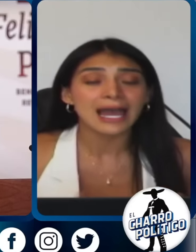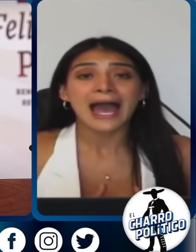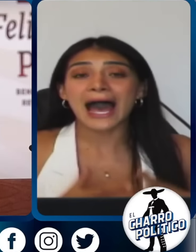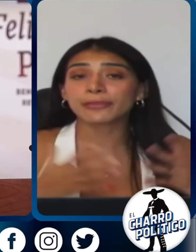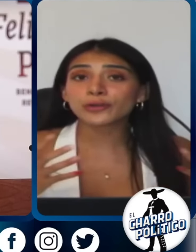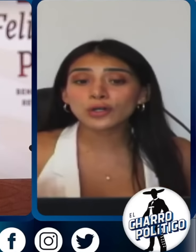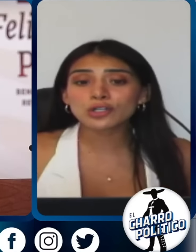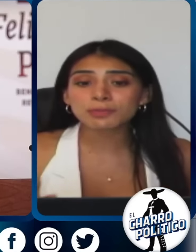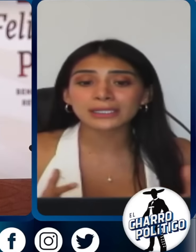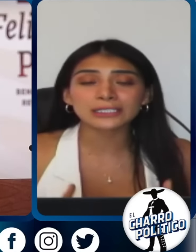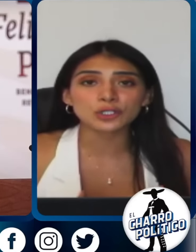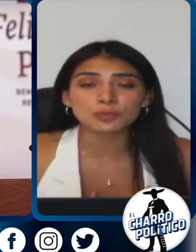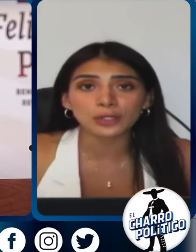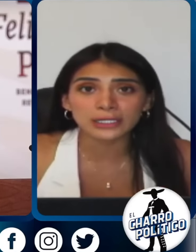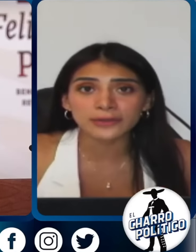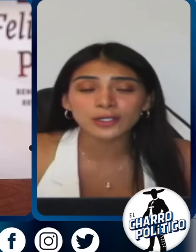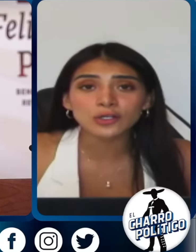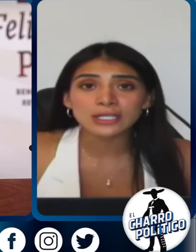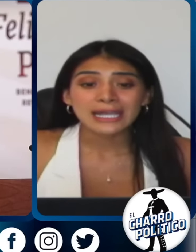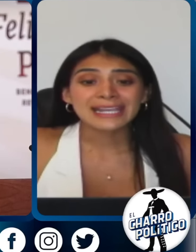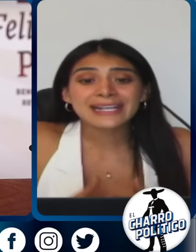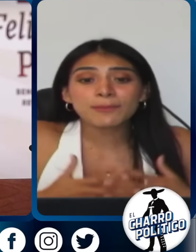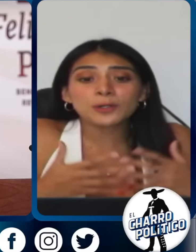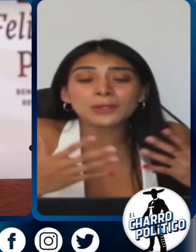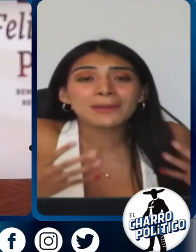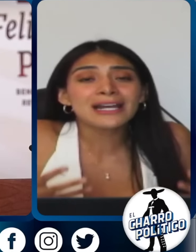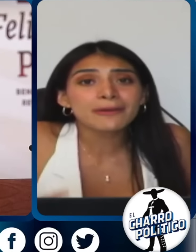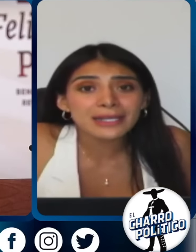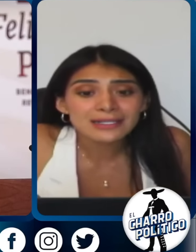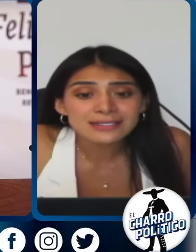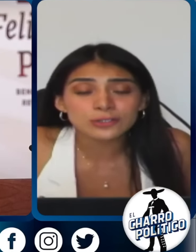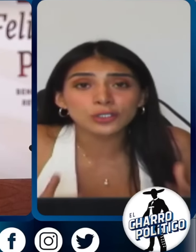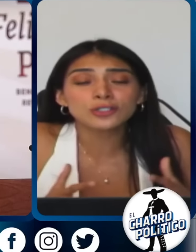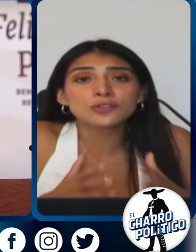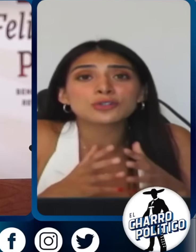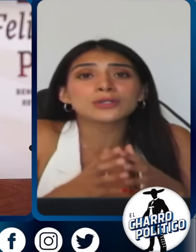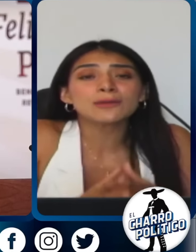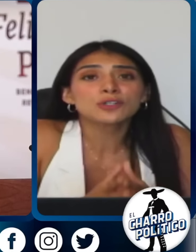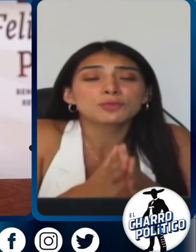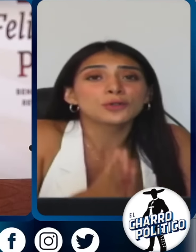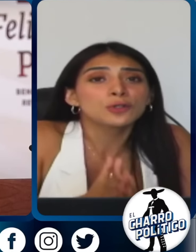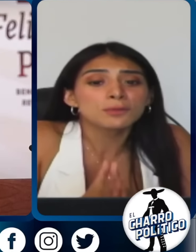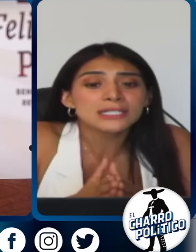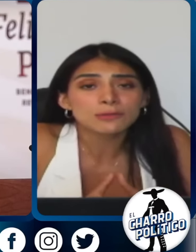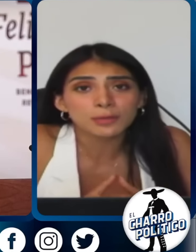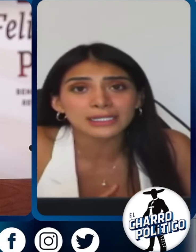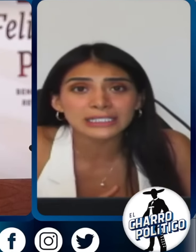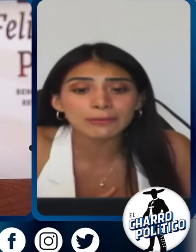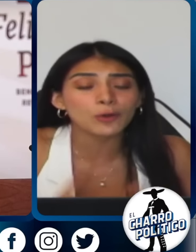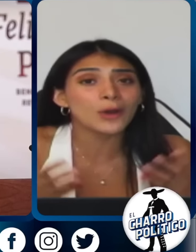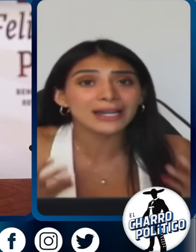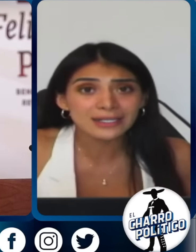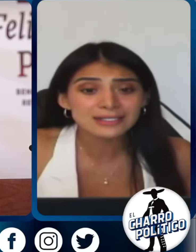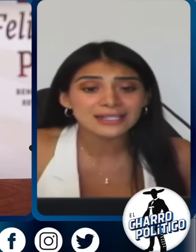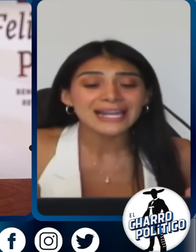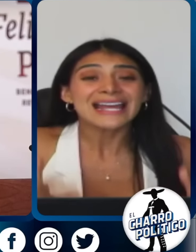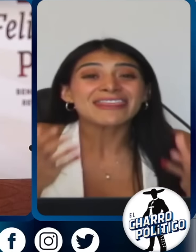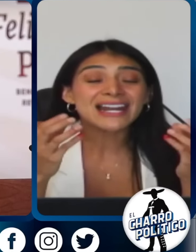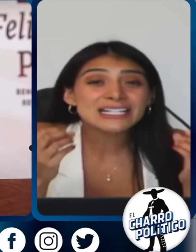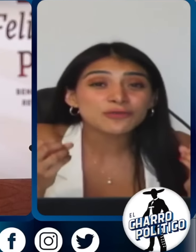parlamentarias, a todos los partidos políticos, y que por primera vez todos nos unamos por un mismo objetivo. ¿Cuál